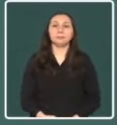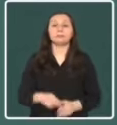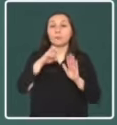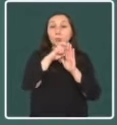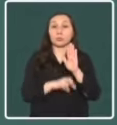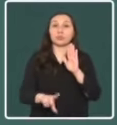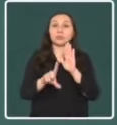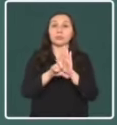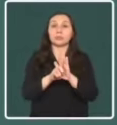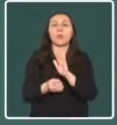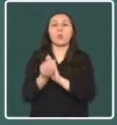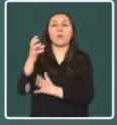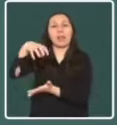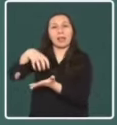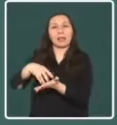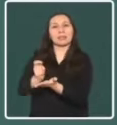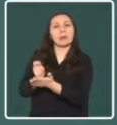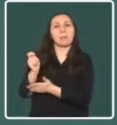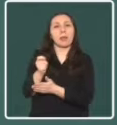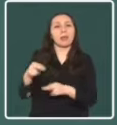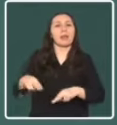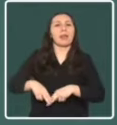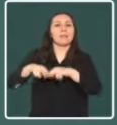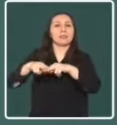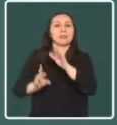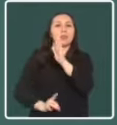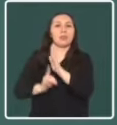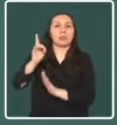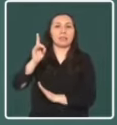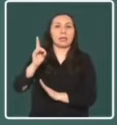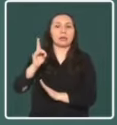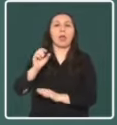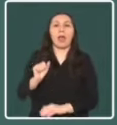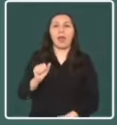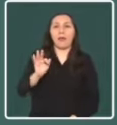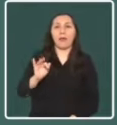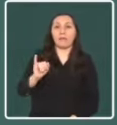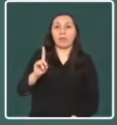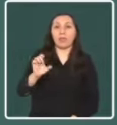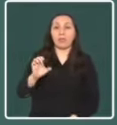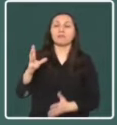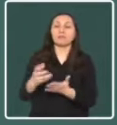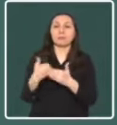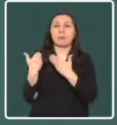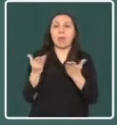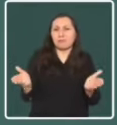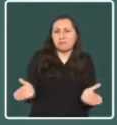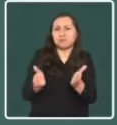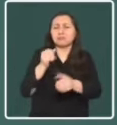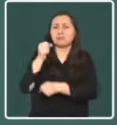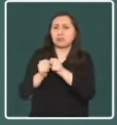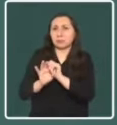el proyecto de ley que crea la Agencia de Financiamiento e Inversión para el Desarrollo, AFIDE, va a lograr dar el mayor impulso